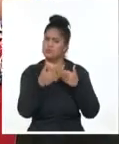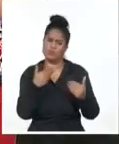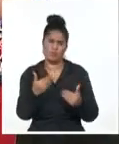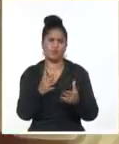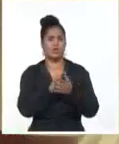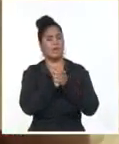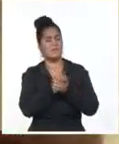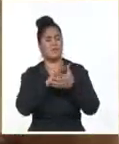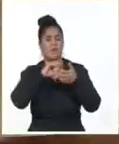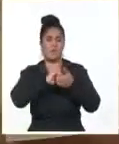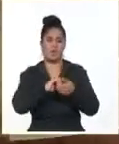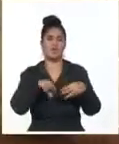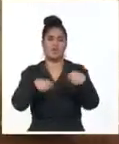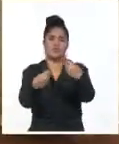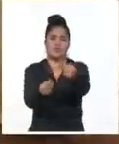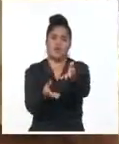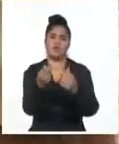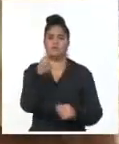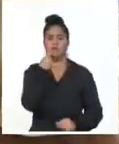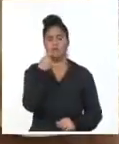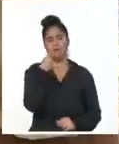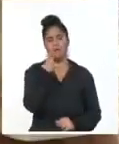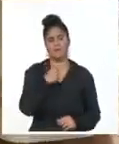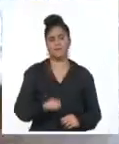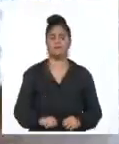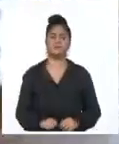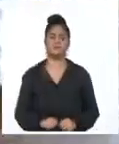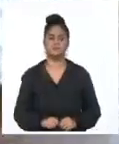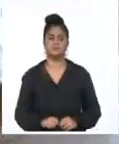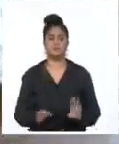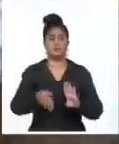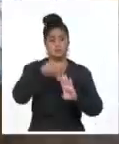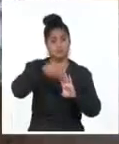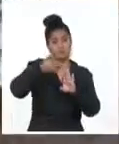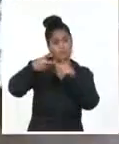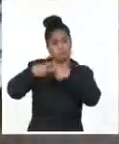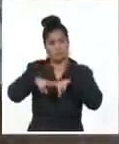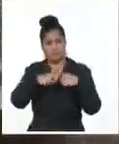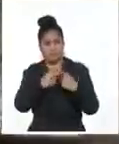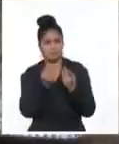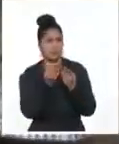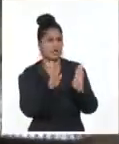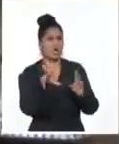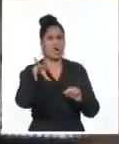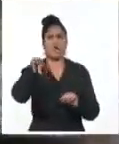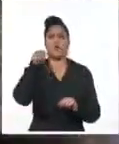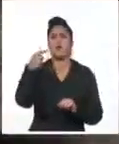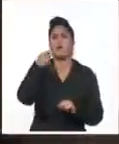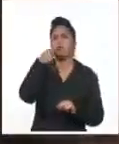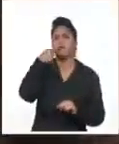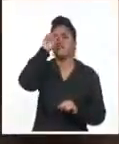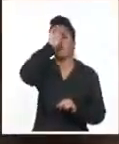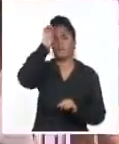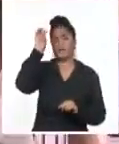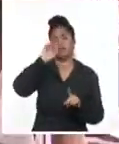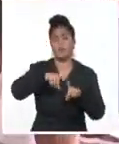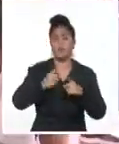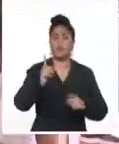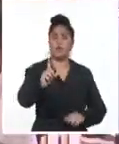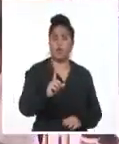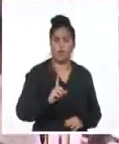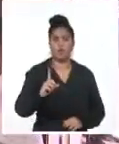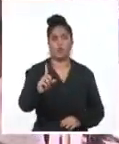la organización de los servicios y hasta abrir nuevas farmacias para hacer más ágil la venta. Porque debe despacharse en farmacia